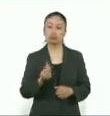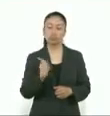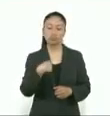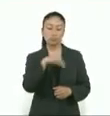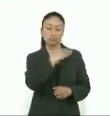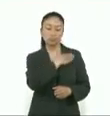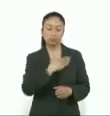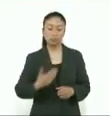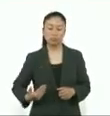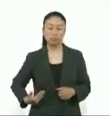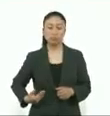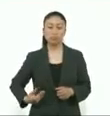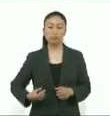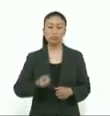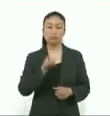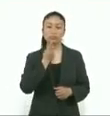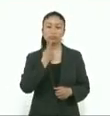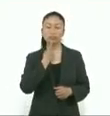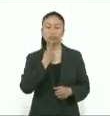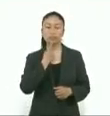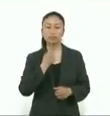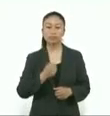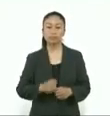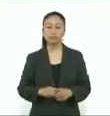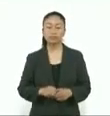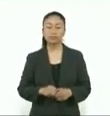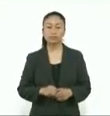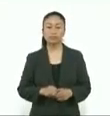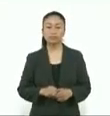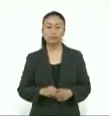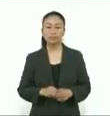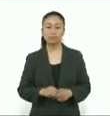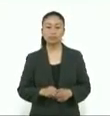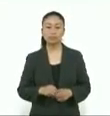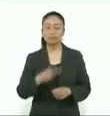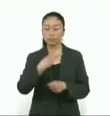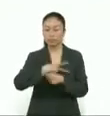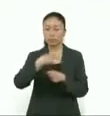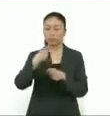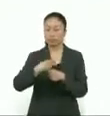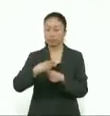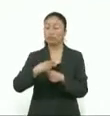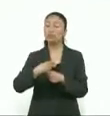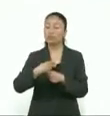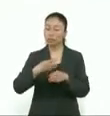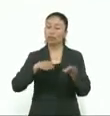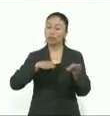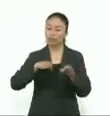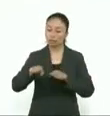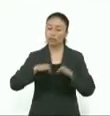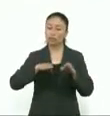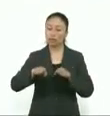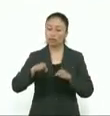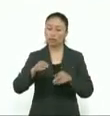presidente, Andrés Manuel López Obrador, nos convocó a trabajar por nuestro